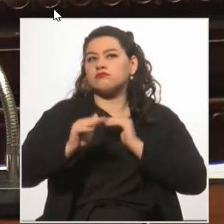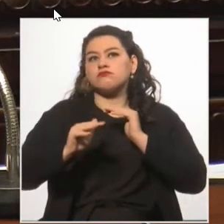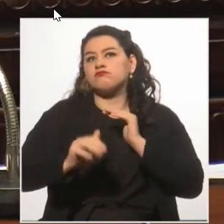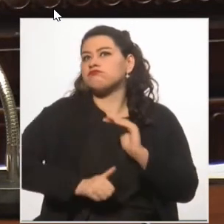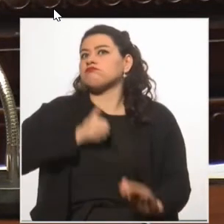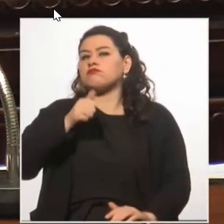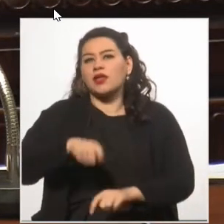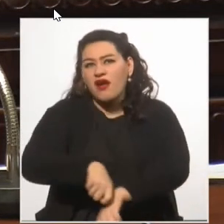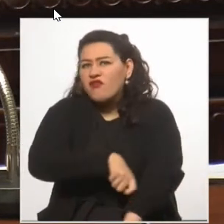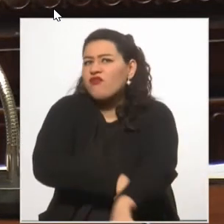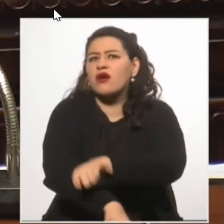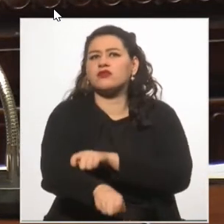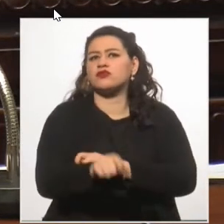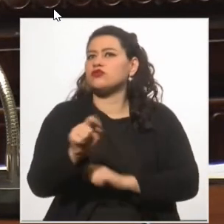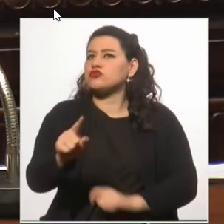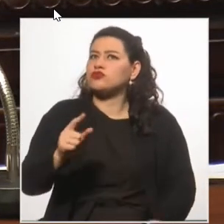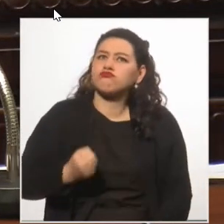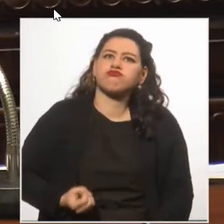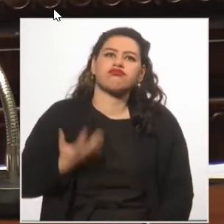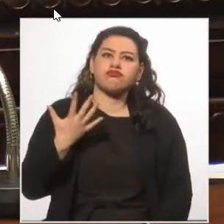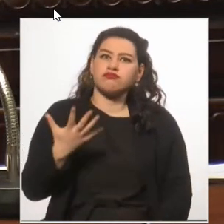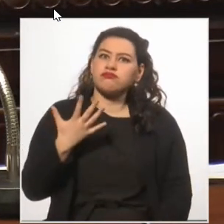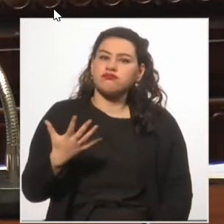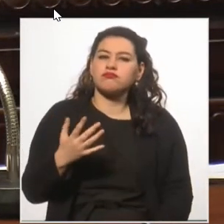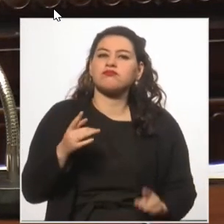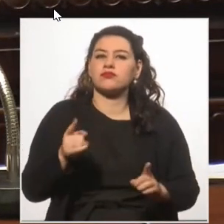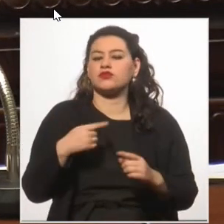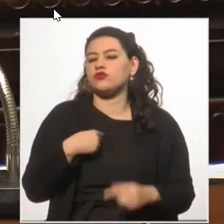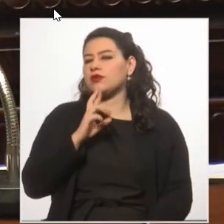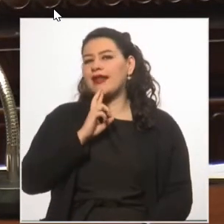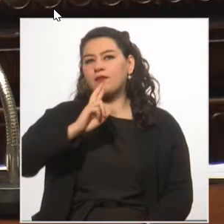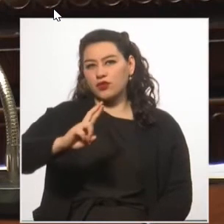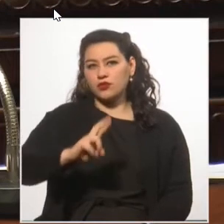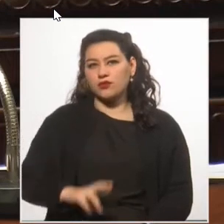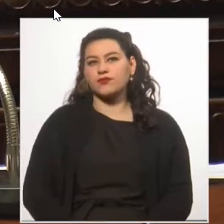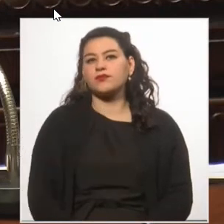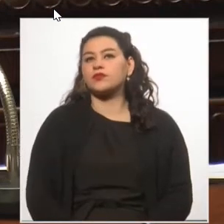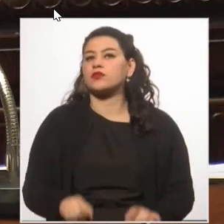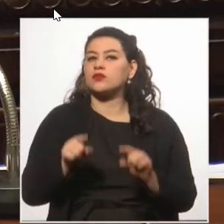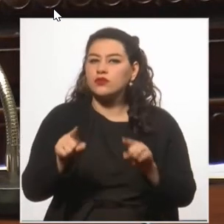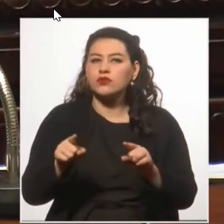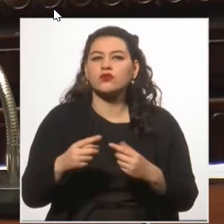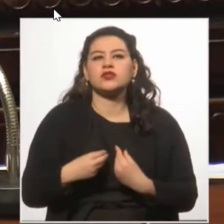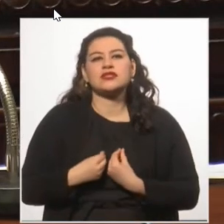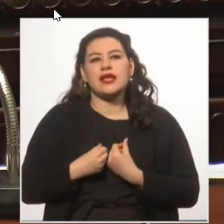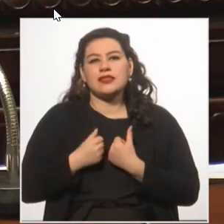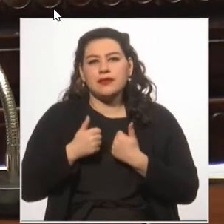más prometedor, su gloria y de bien contestaría: formar el